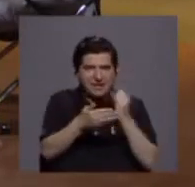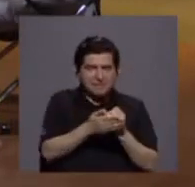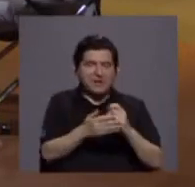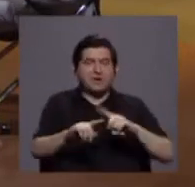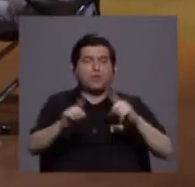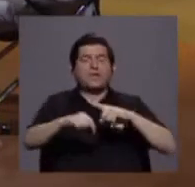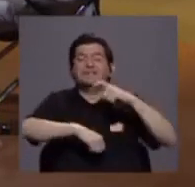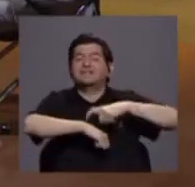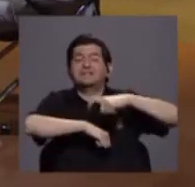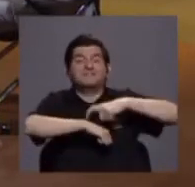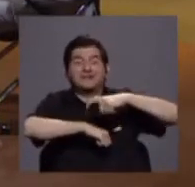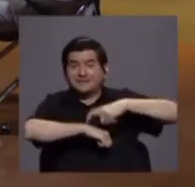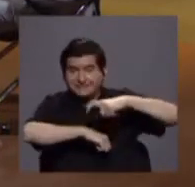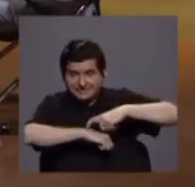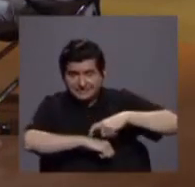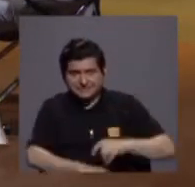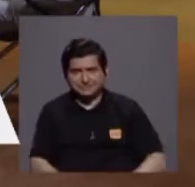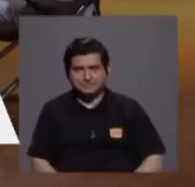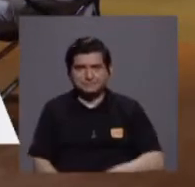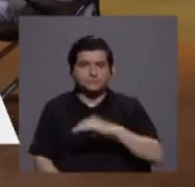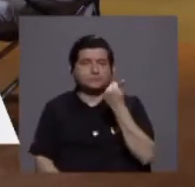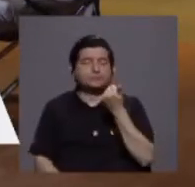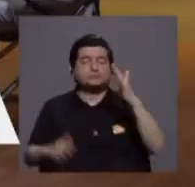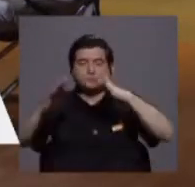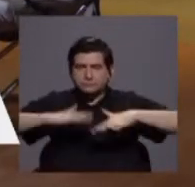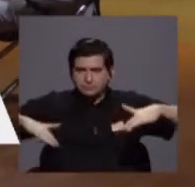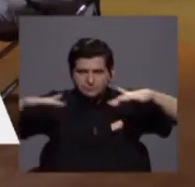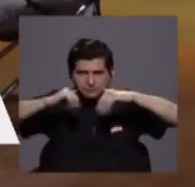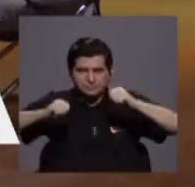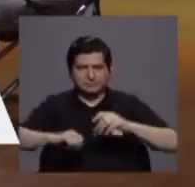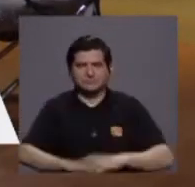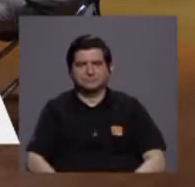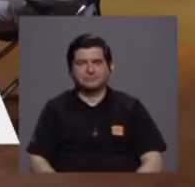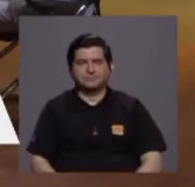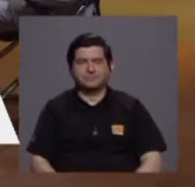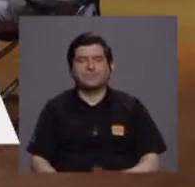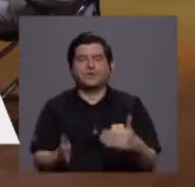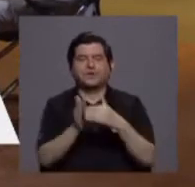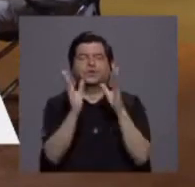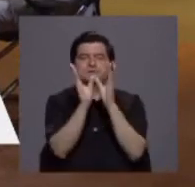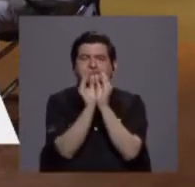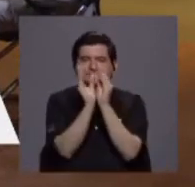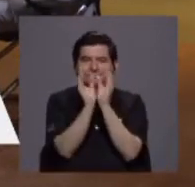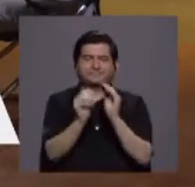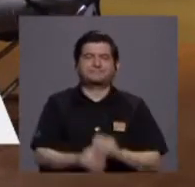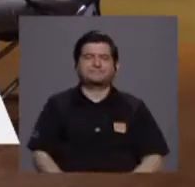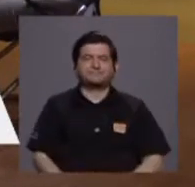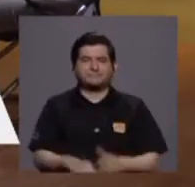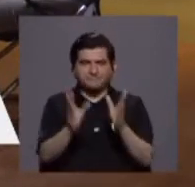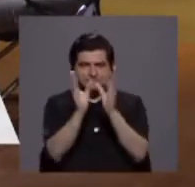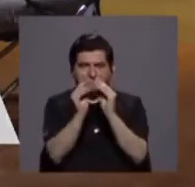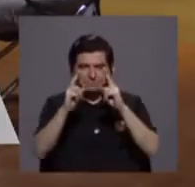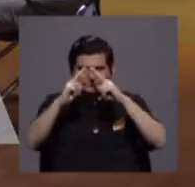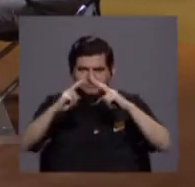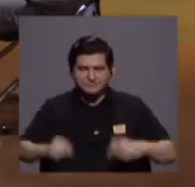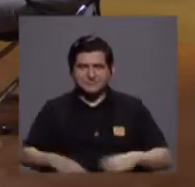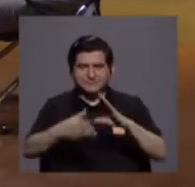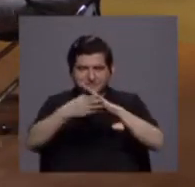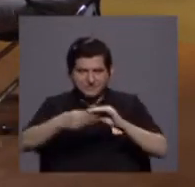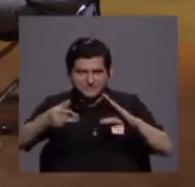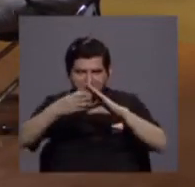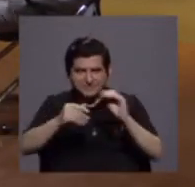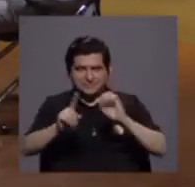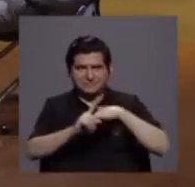otro tiempo o en otro espacio. Vuelvo a los seminarios. En los seminarios analizamos narrativas